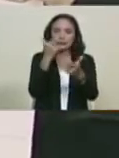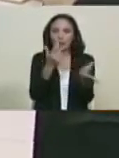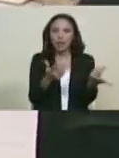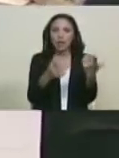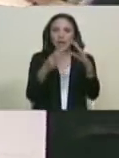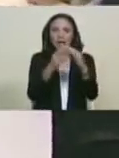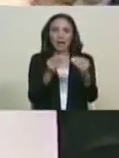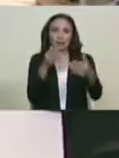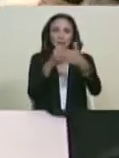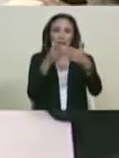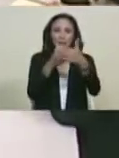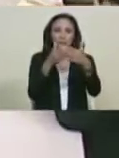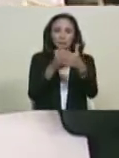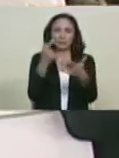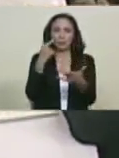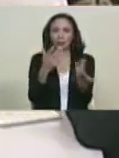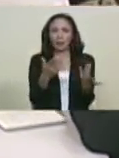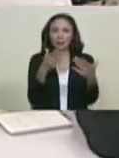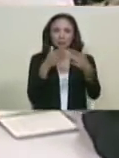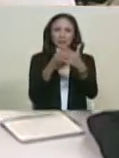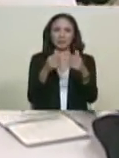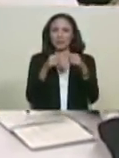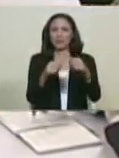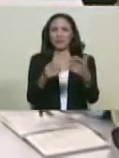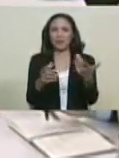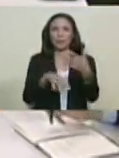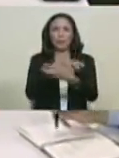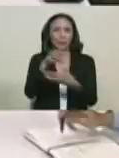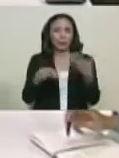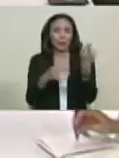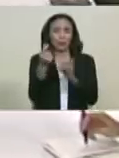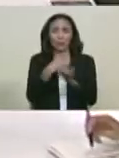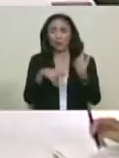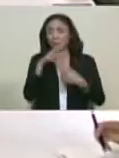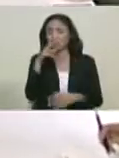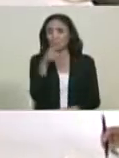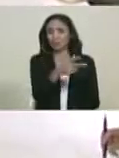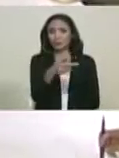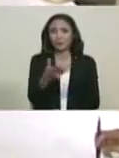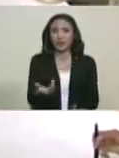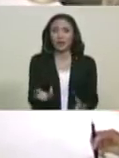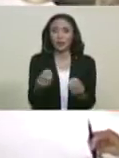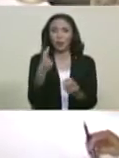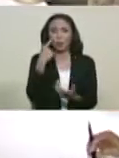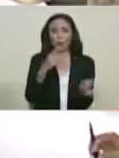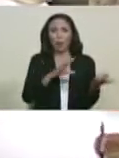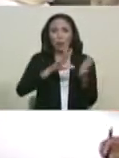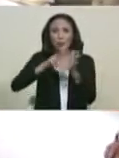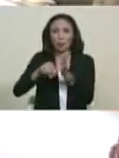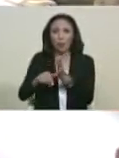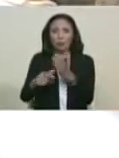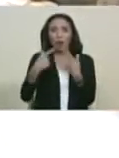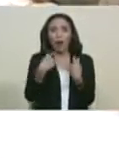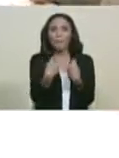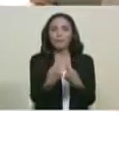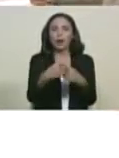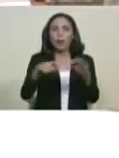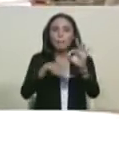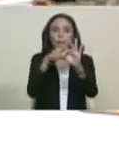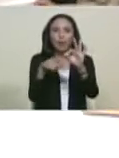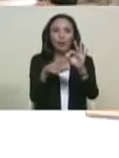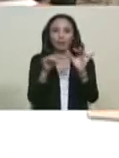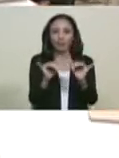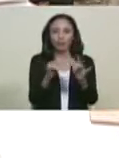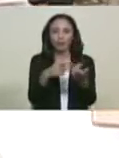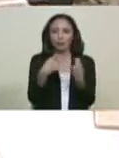mundial una guerra económica desde adentro fijando de manera especulativo el precio de la moneda nacional y a